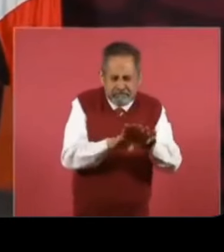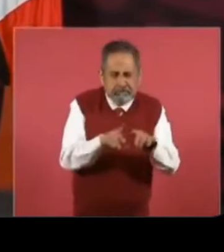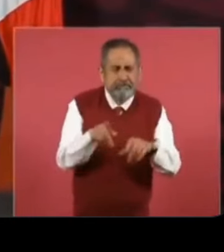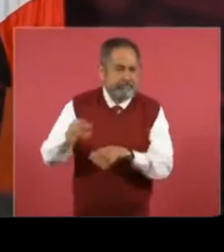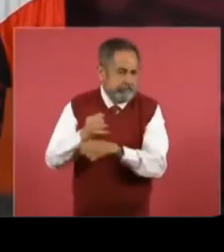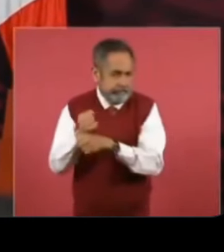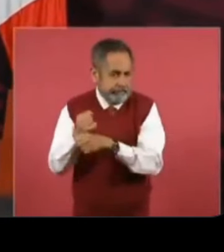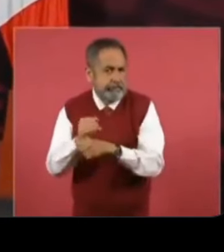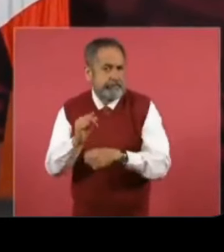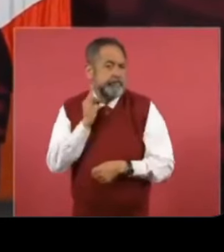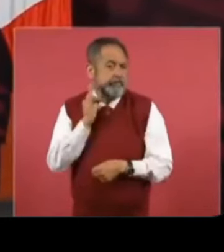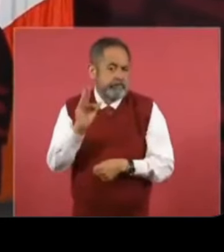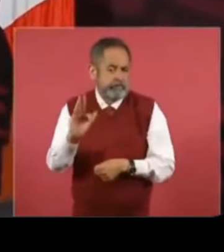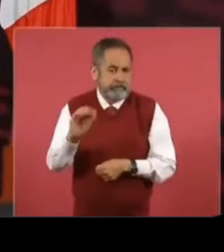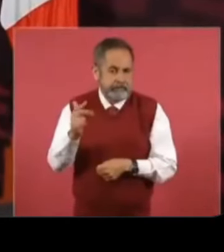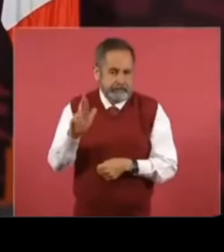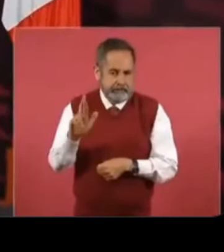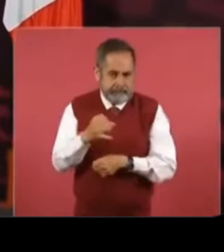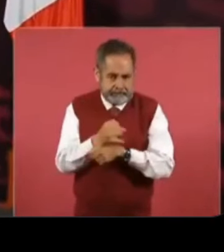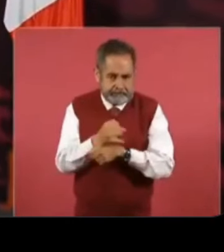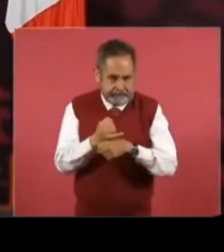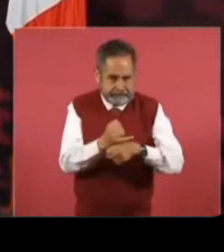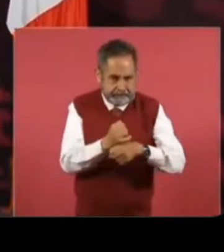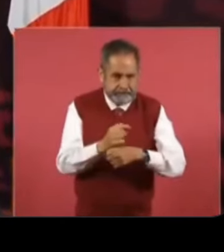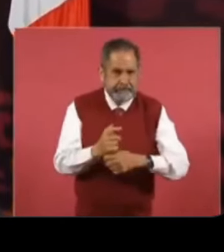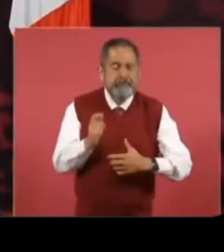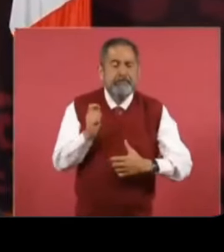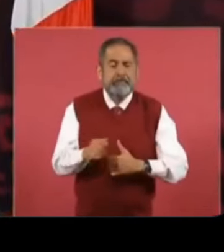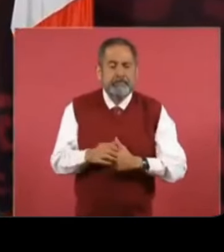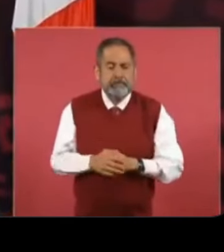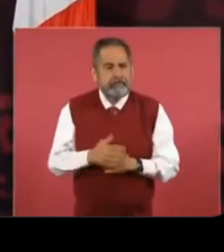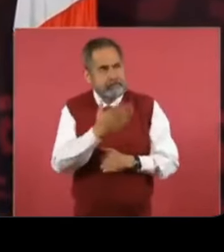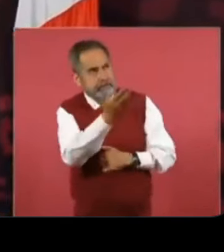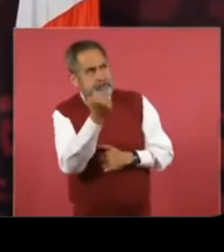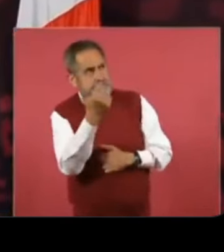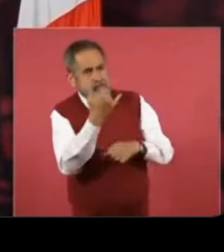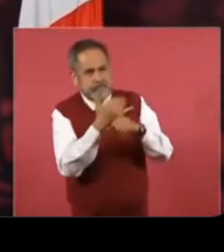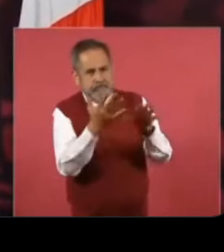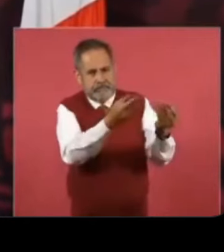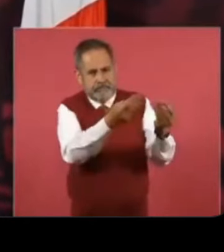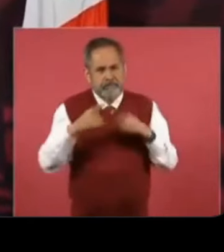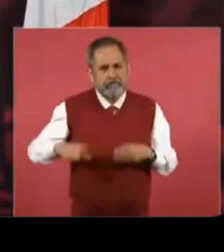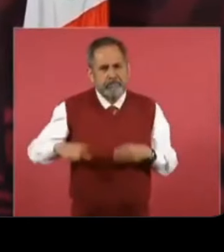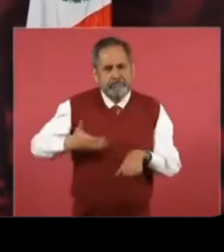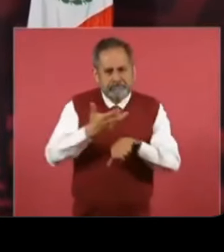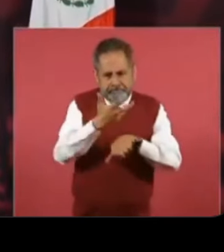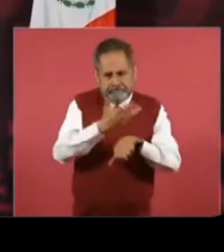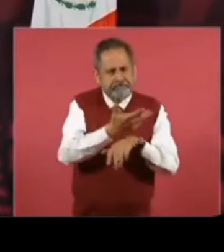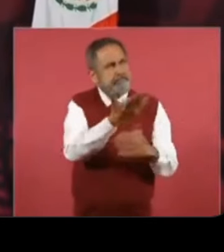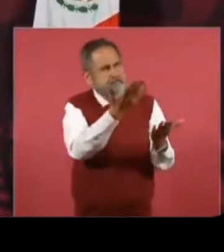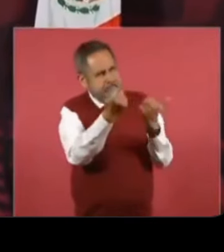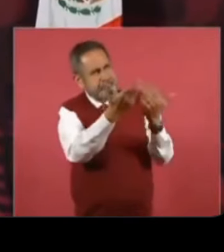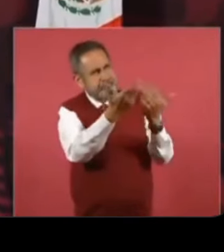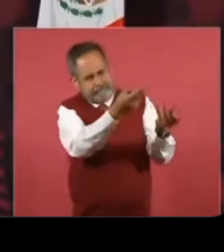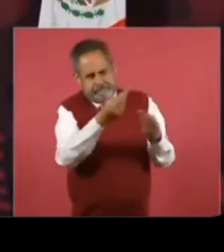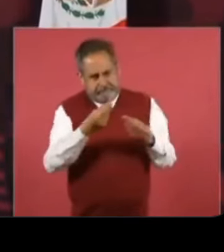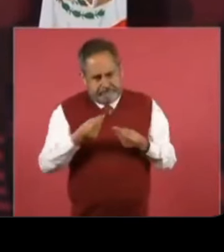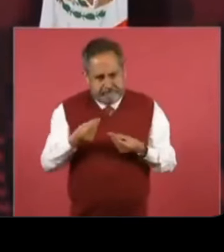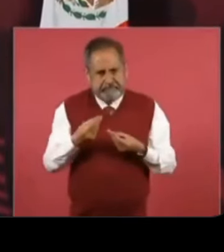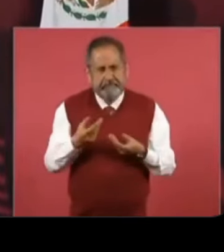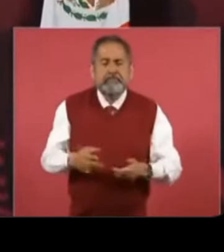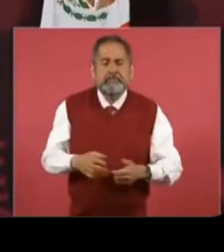Lili Téllez, que dicen que el presidente a esa hora de la mañana no había dicho nada de la